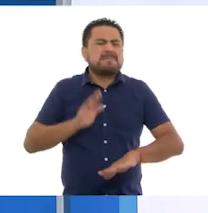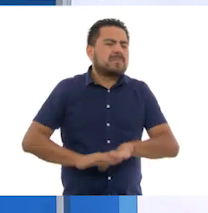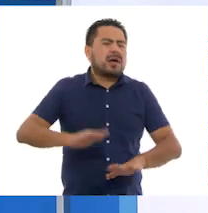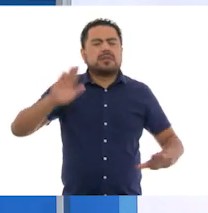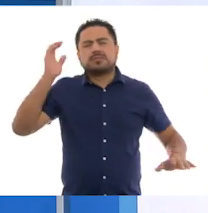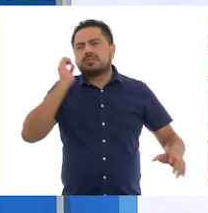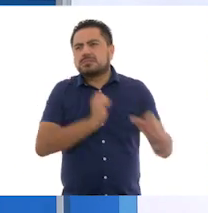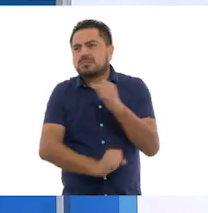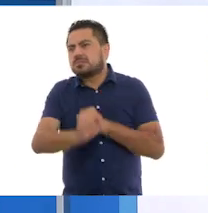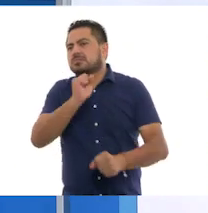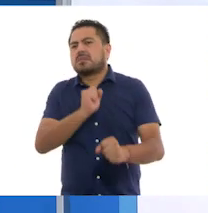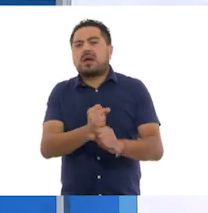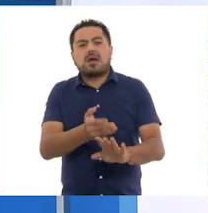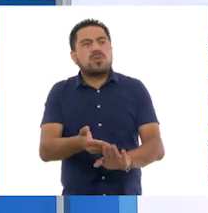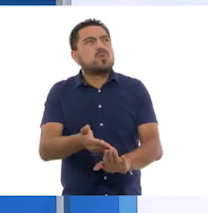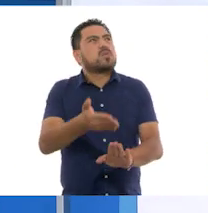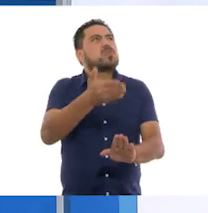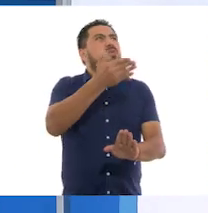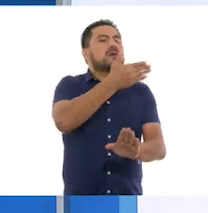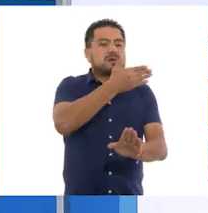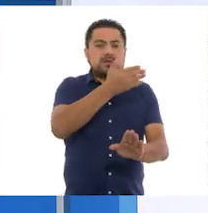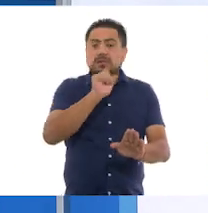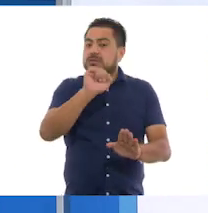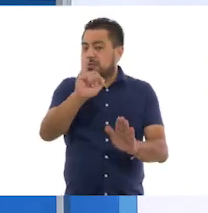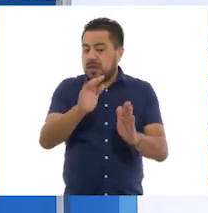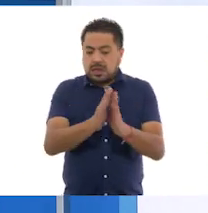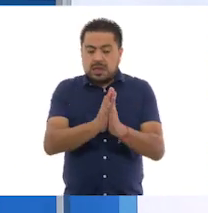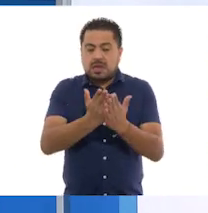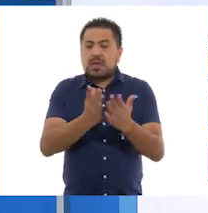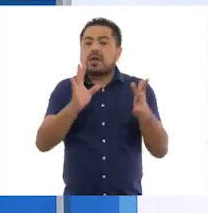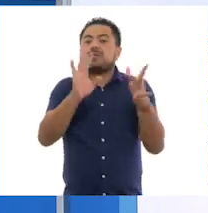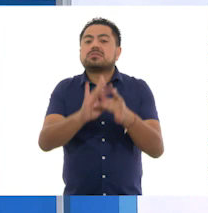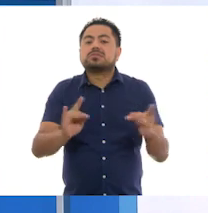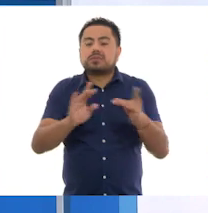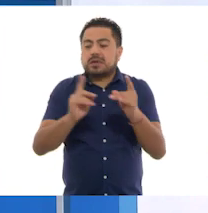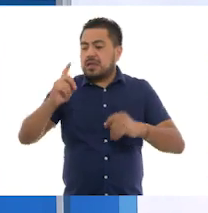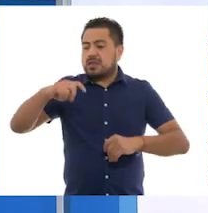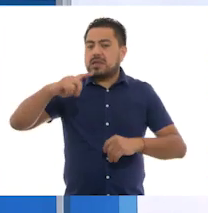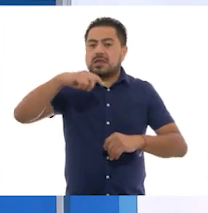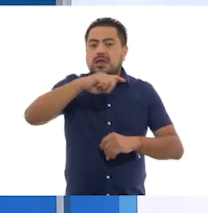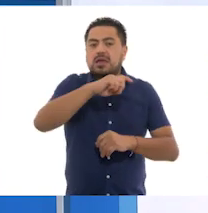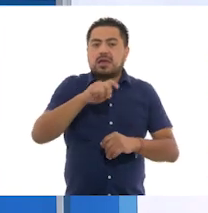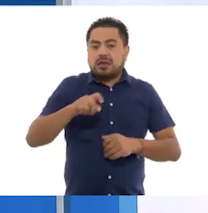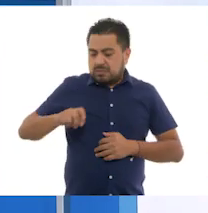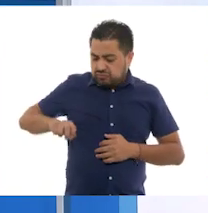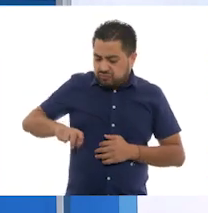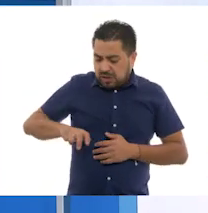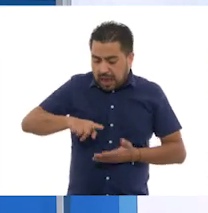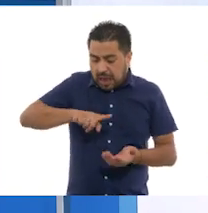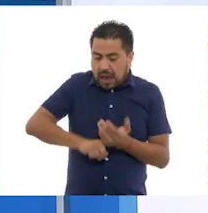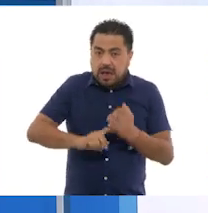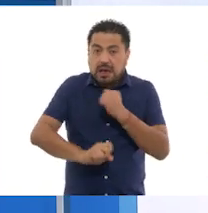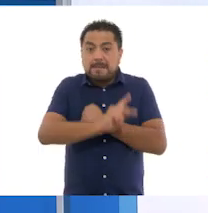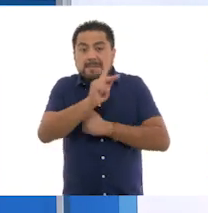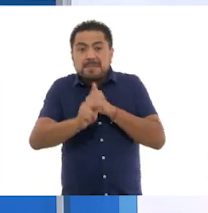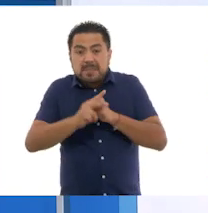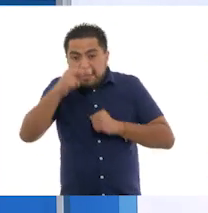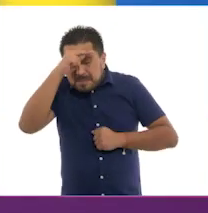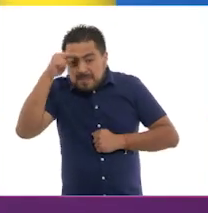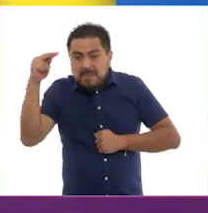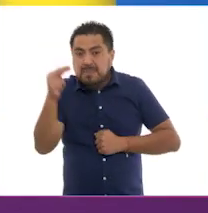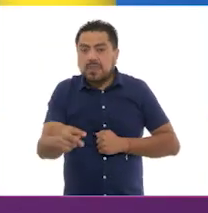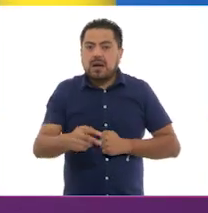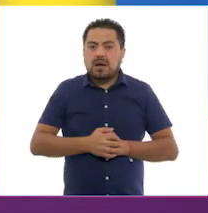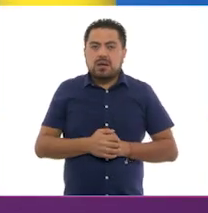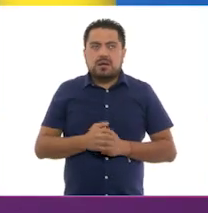mucho tiempo. Y sí, Juan, el libro hablaba de los dinosaurios que alguna vez caminaron en el territorio mexicano. Ah,